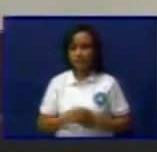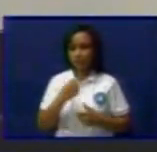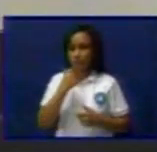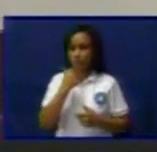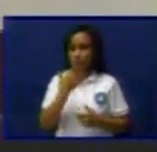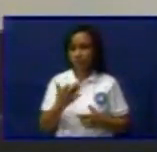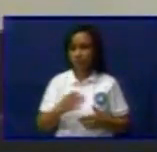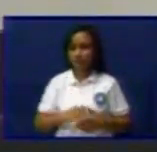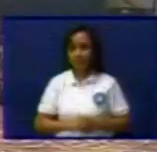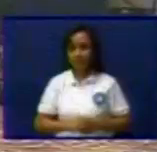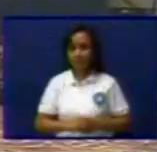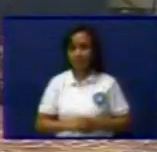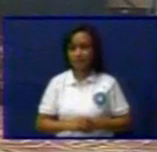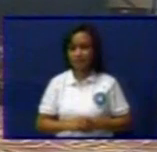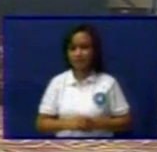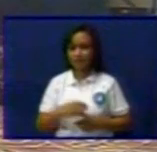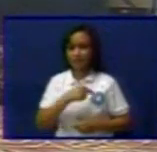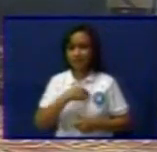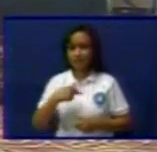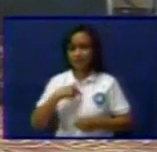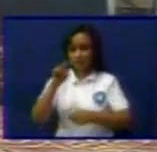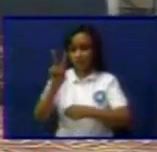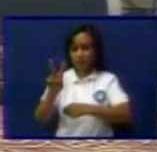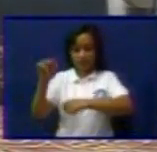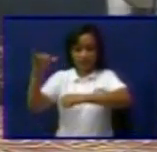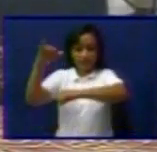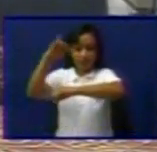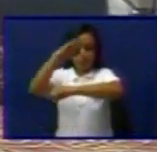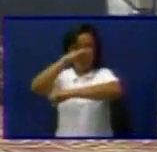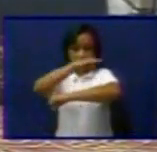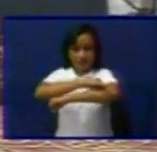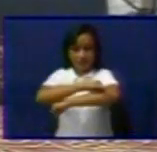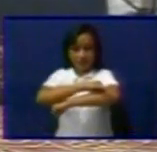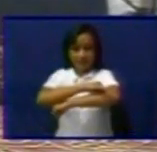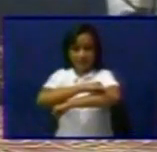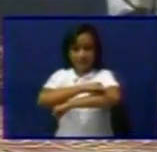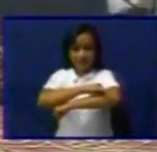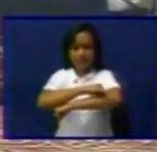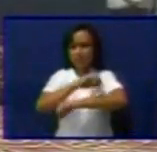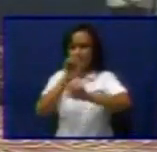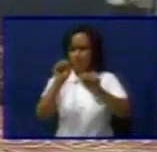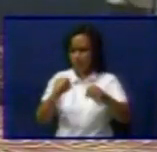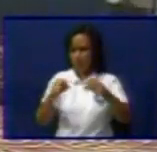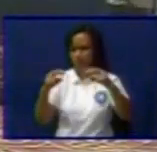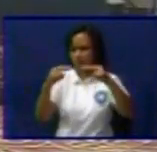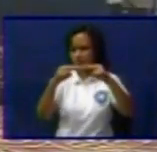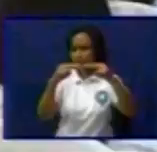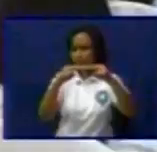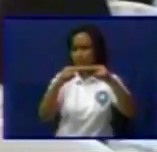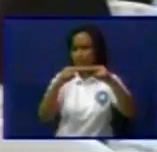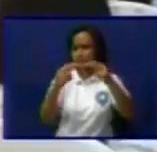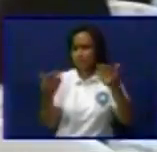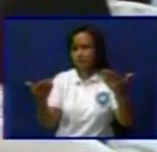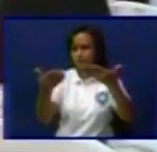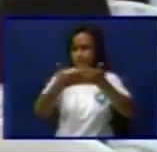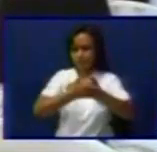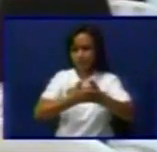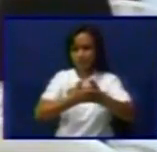Por eso, los dos aeropuertos se complementarán en funciones.